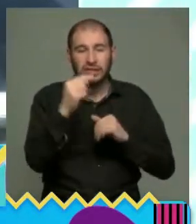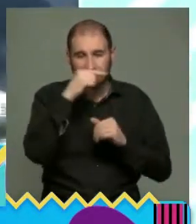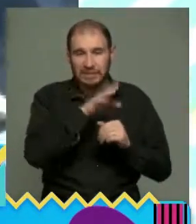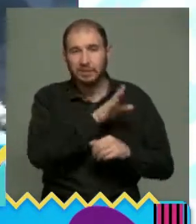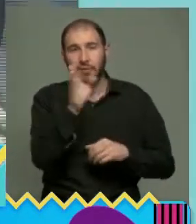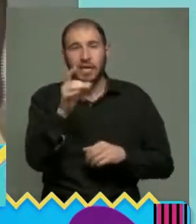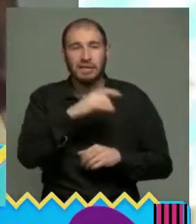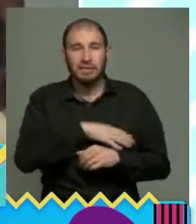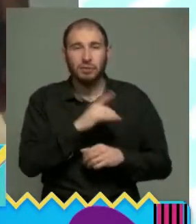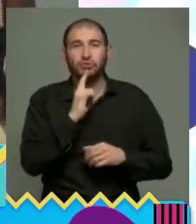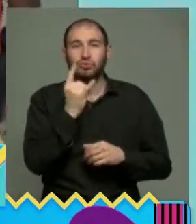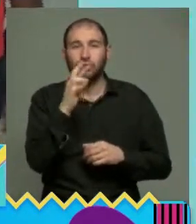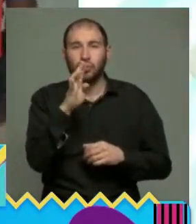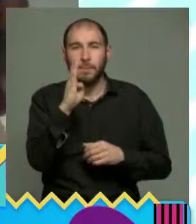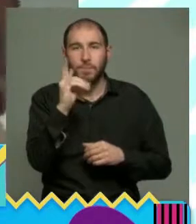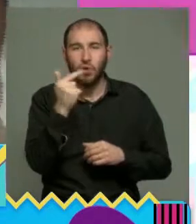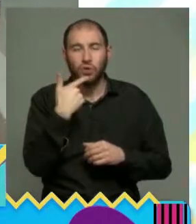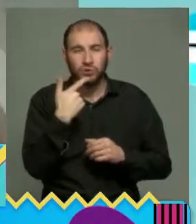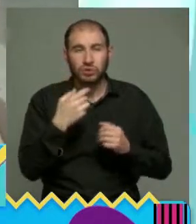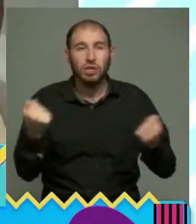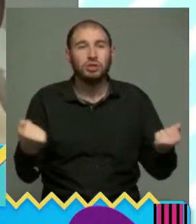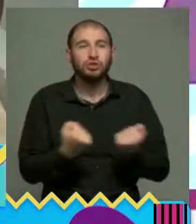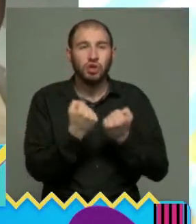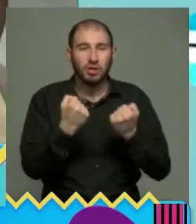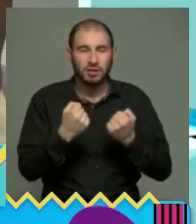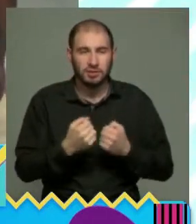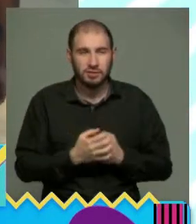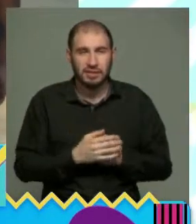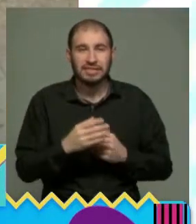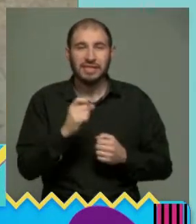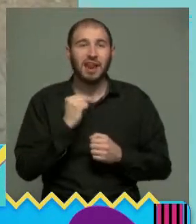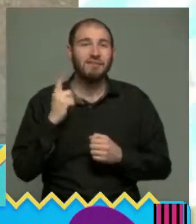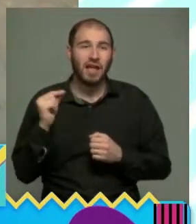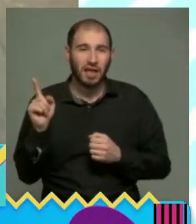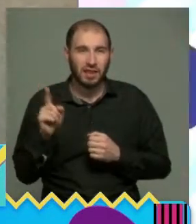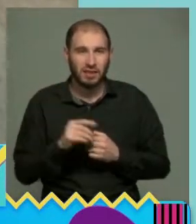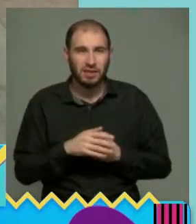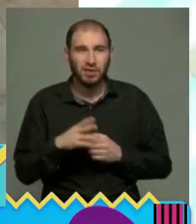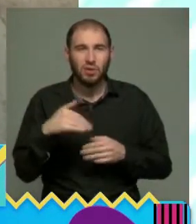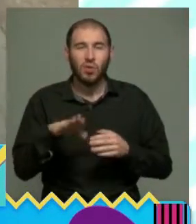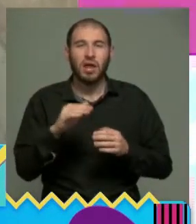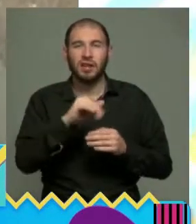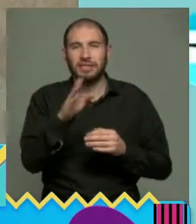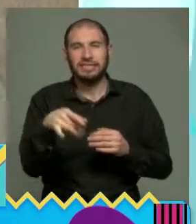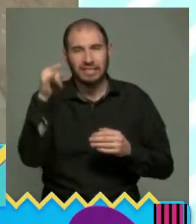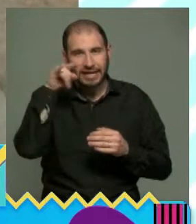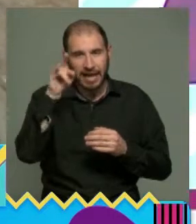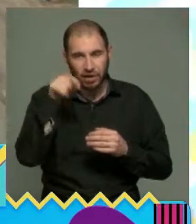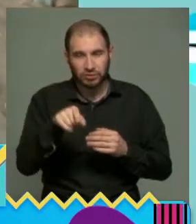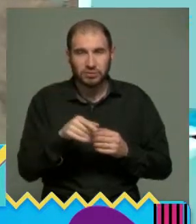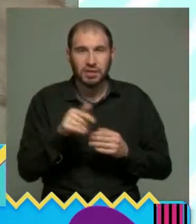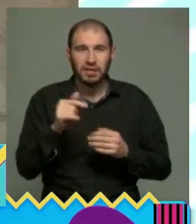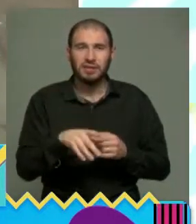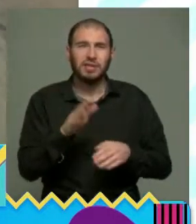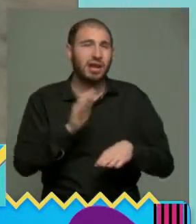a Chile por Turbus, y el accidente que hubo en San Rafael, en la Cuesta de los Terneros, evidentemente es una